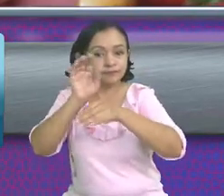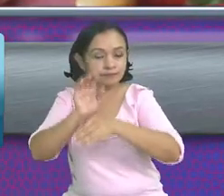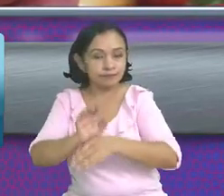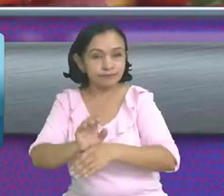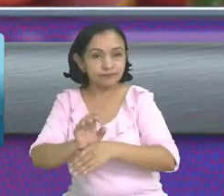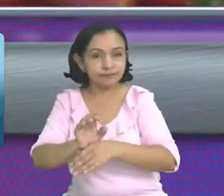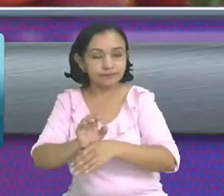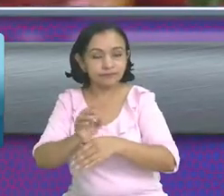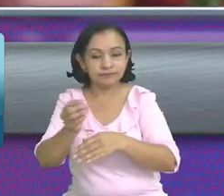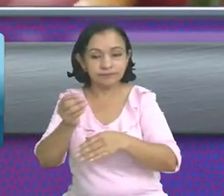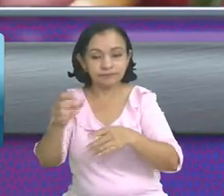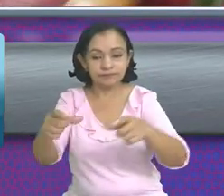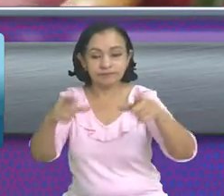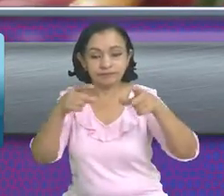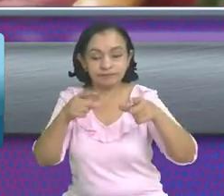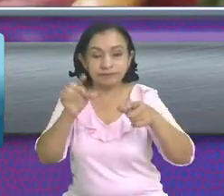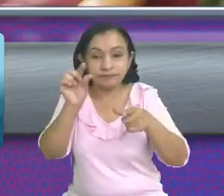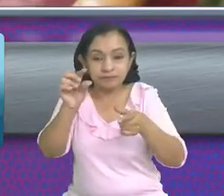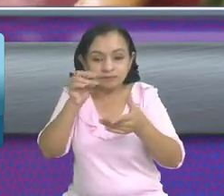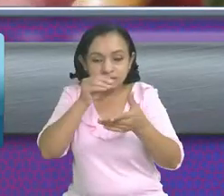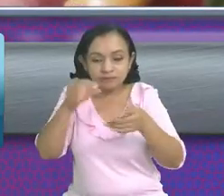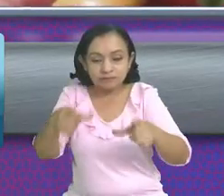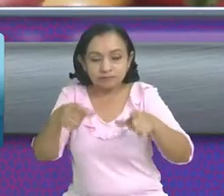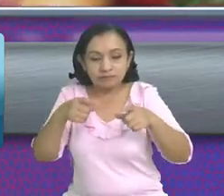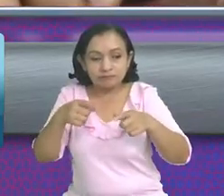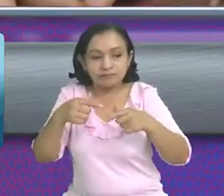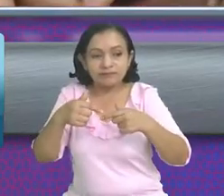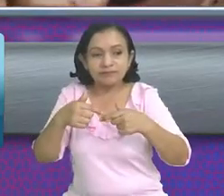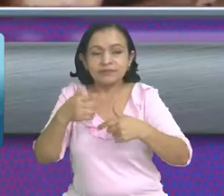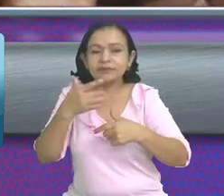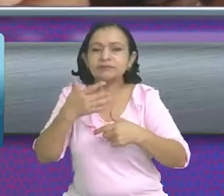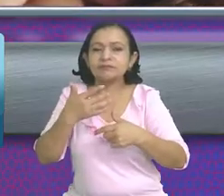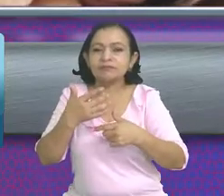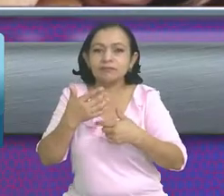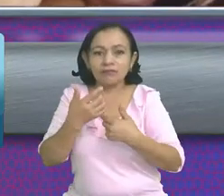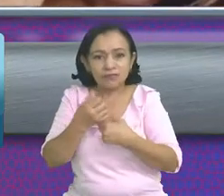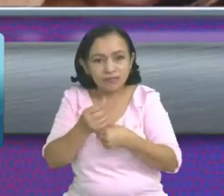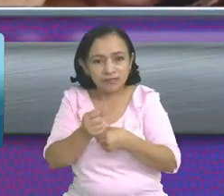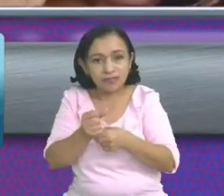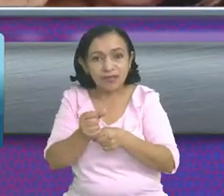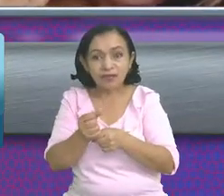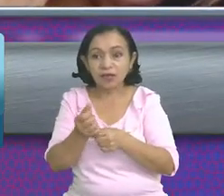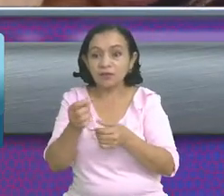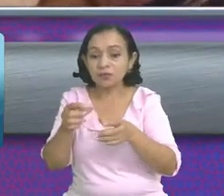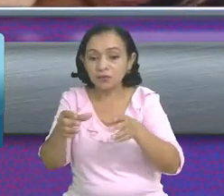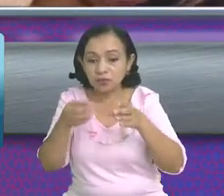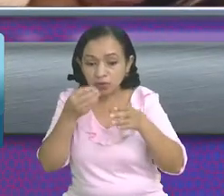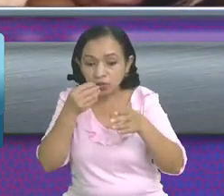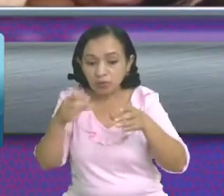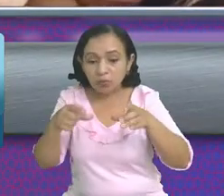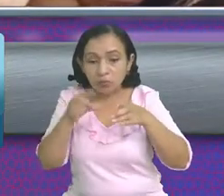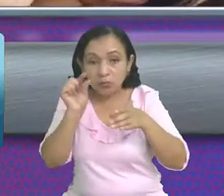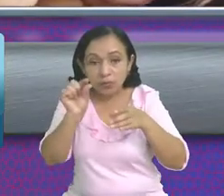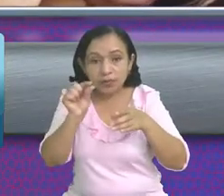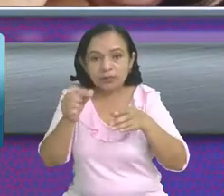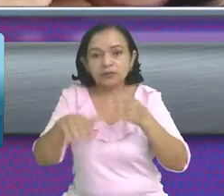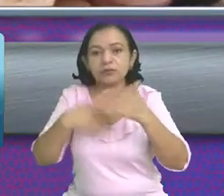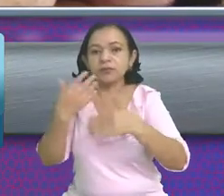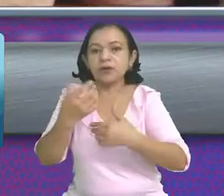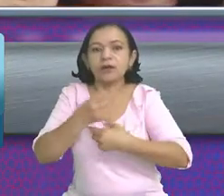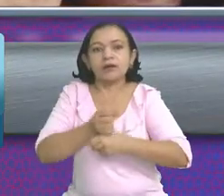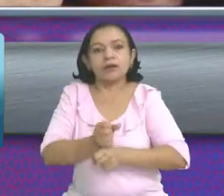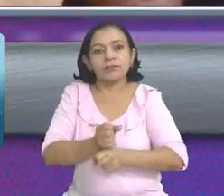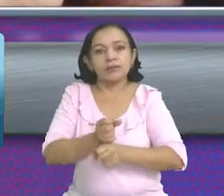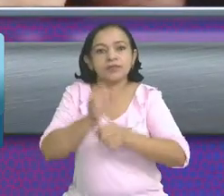comer poco, queda con esa, ¿cómo le diría?, con esa necesidad de comer más, queda insatisfecho. ¿Cómo lograr que esa persona